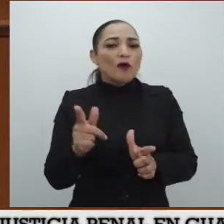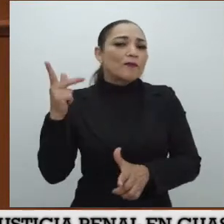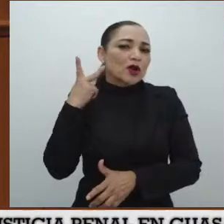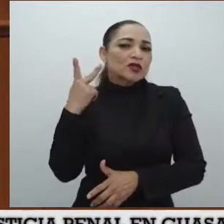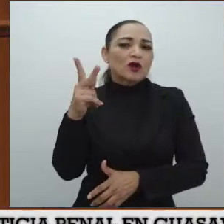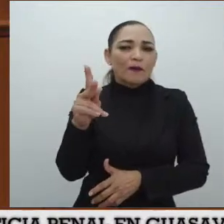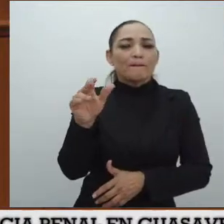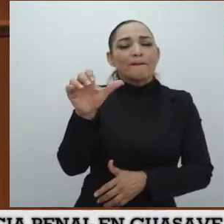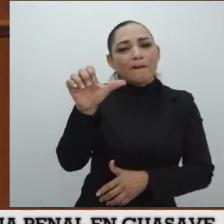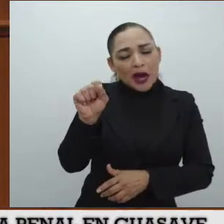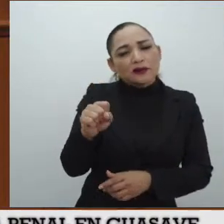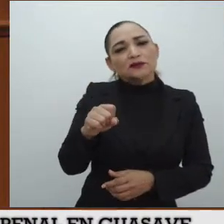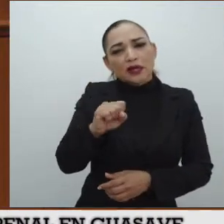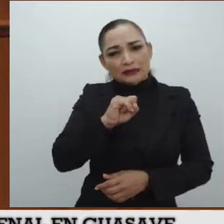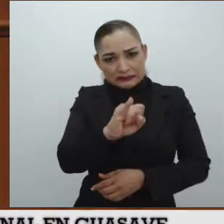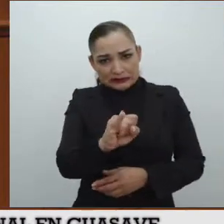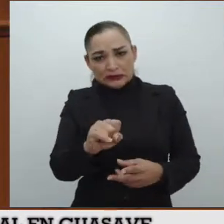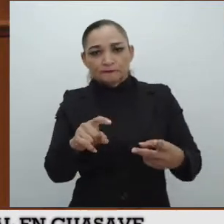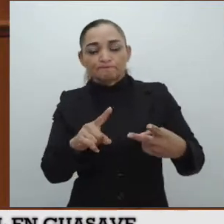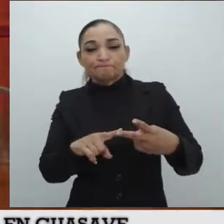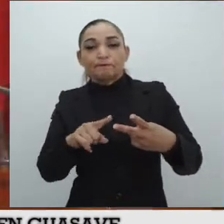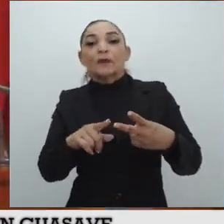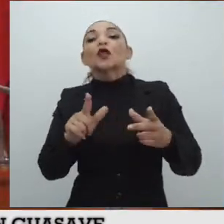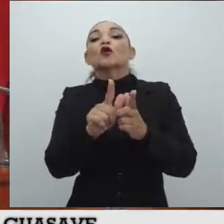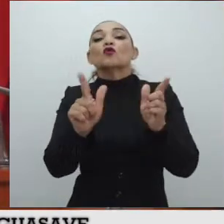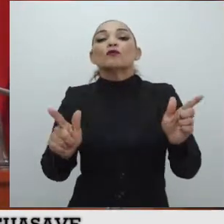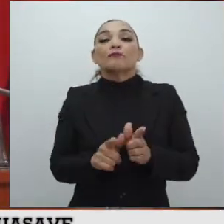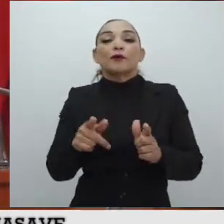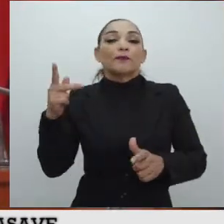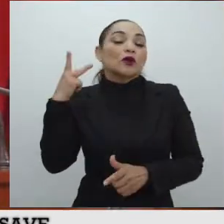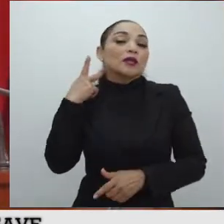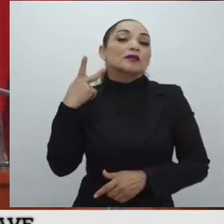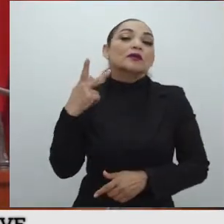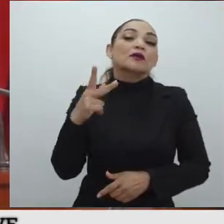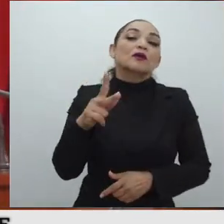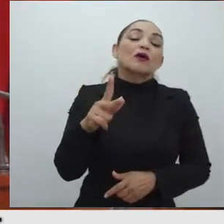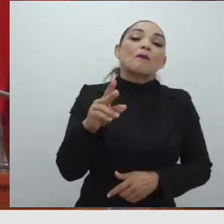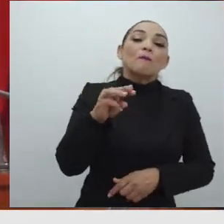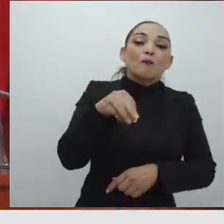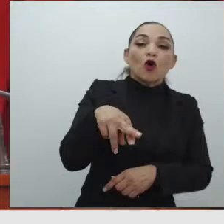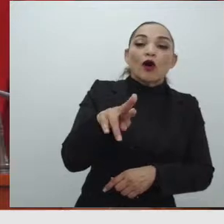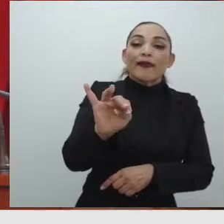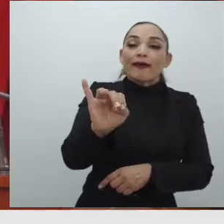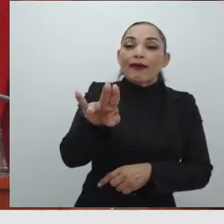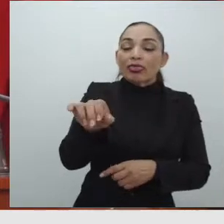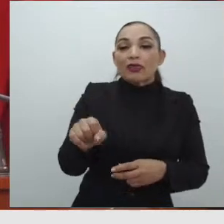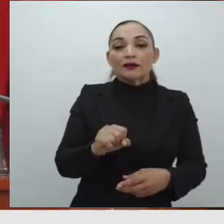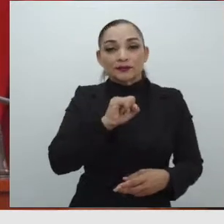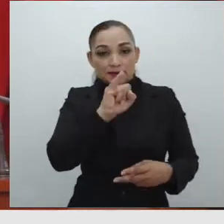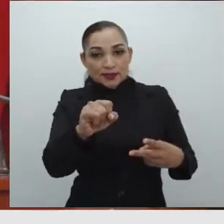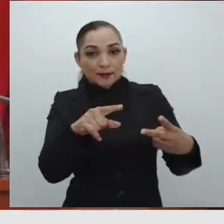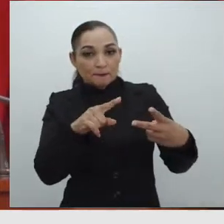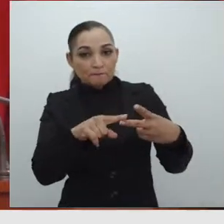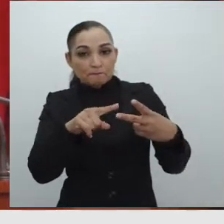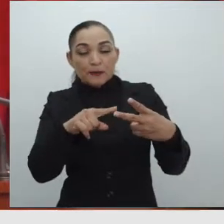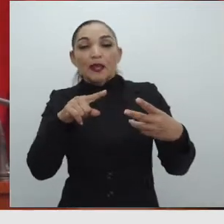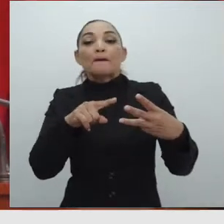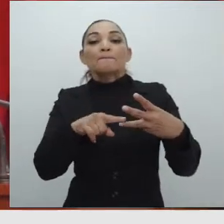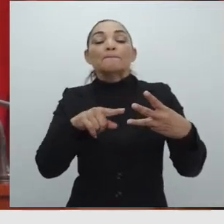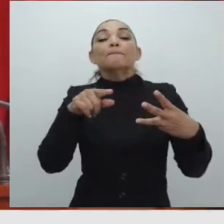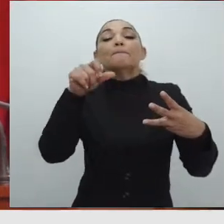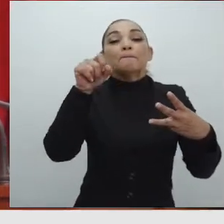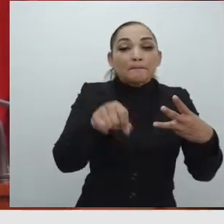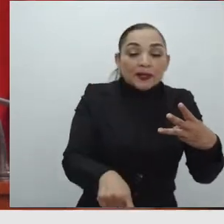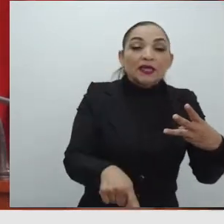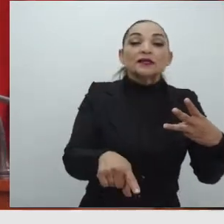si los compañeros de Morena también han comentado estar de acuerdo, con el respaldo de la bancada del Partido Revolucionario